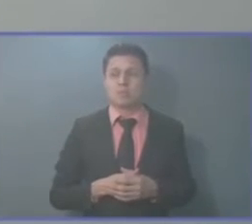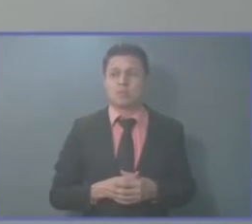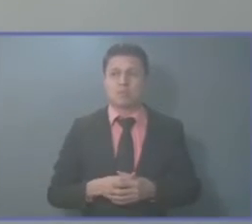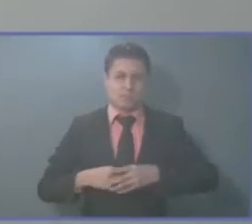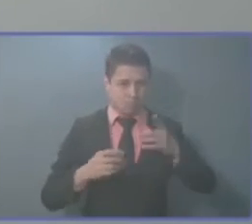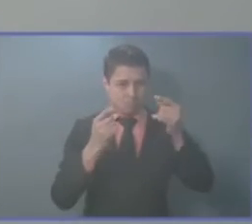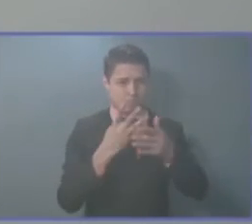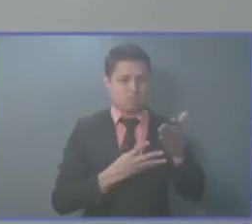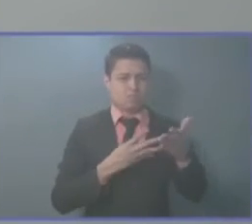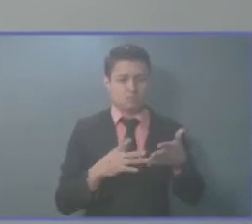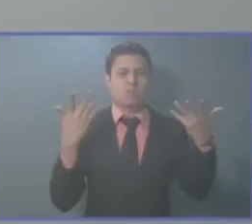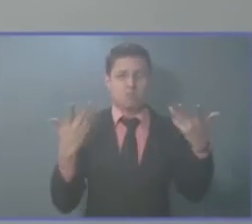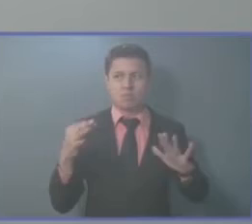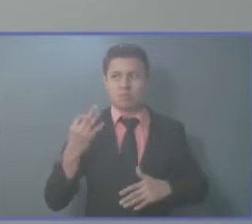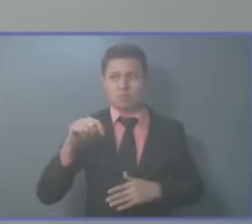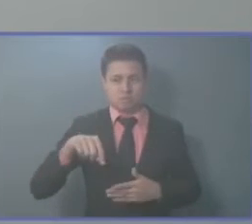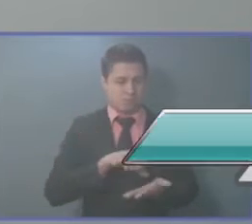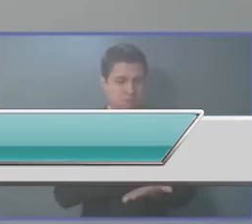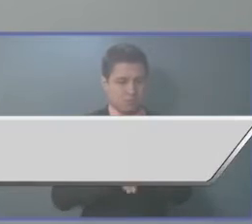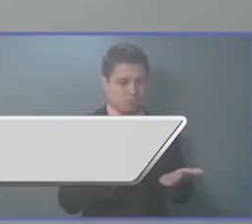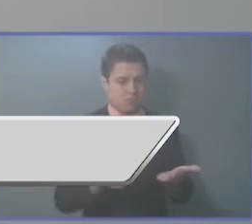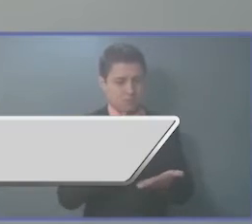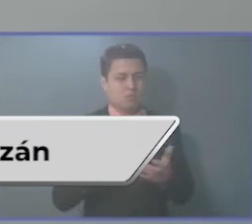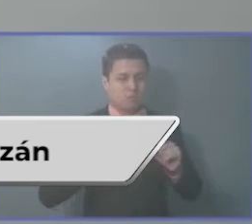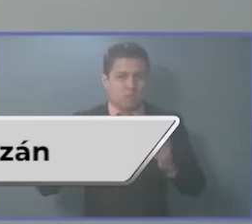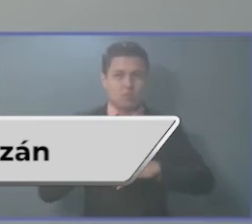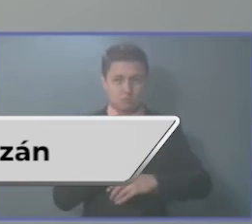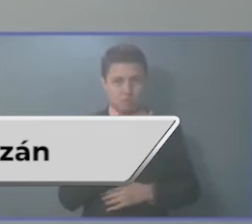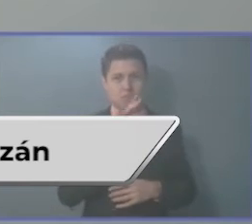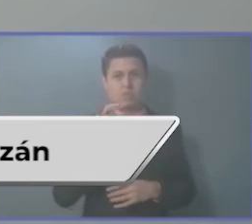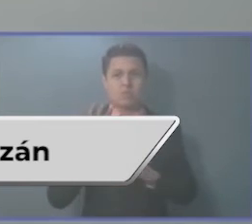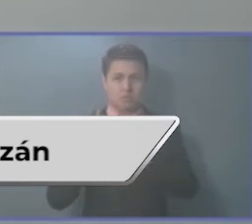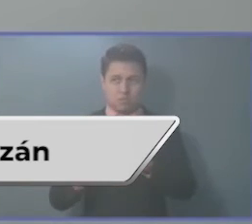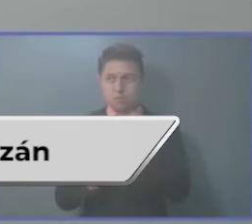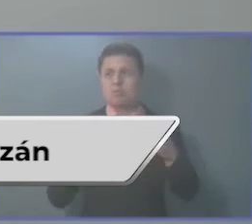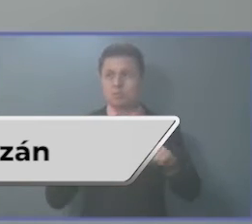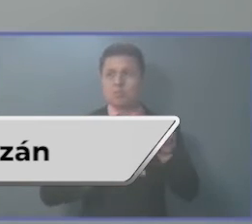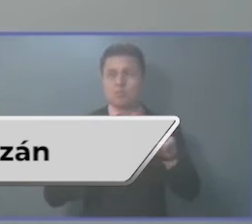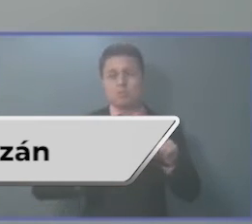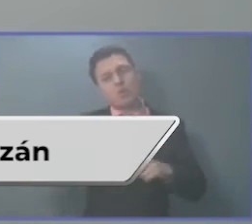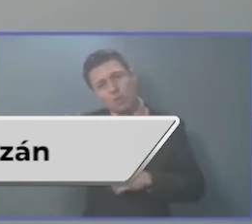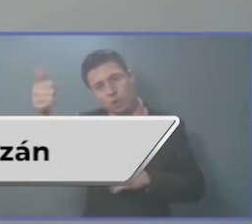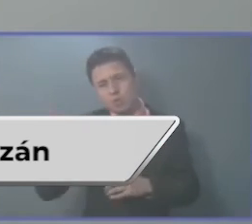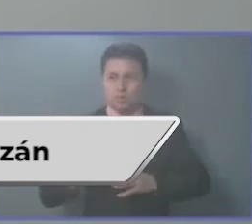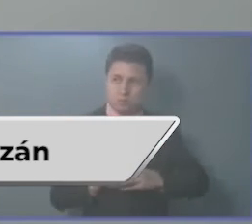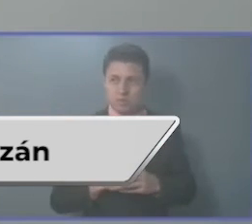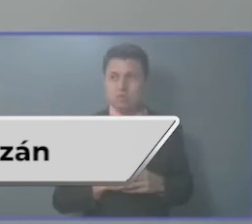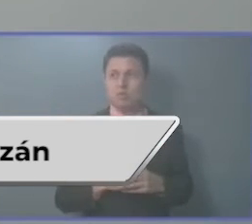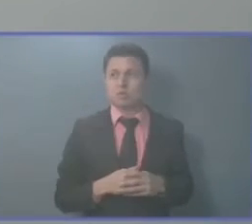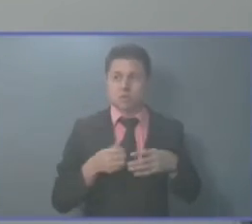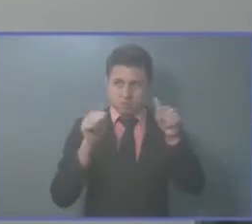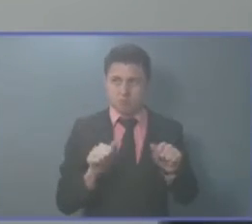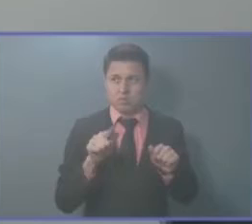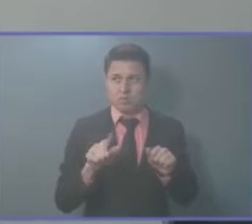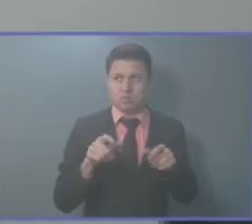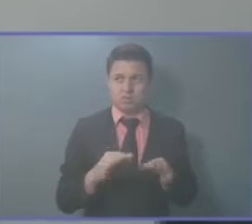transferencias que ya lo necesitan los alcaldes y el gobierno, al menos estos 389 millones y el resto no le aprobamos si no